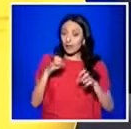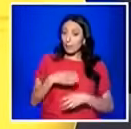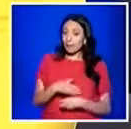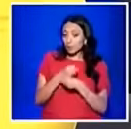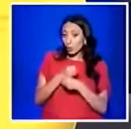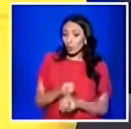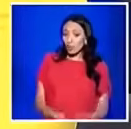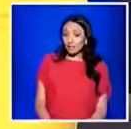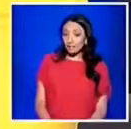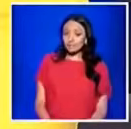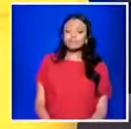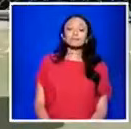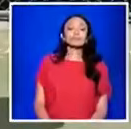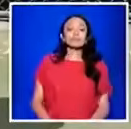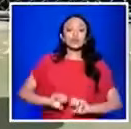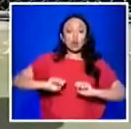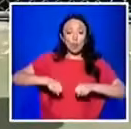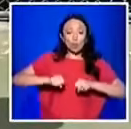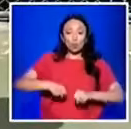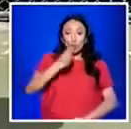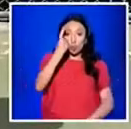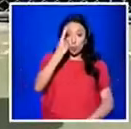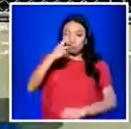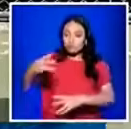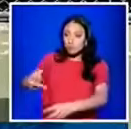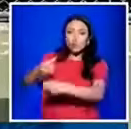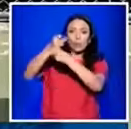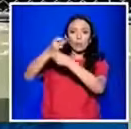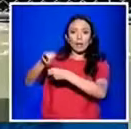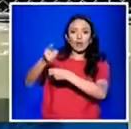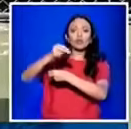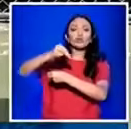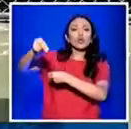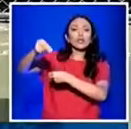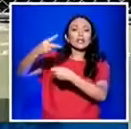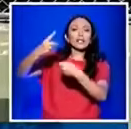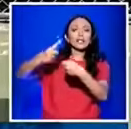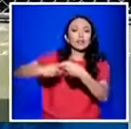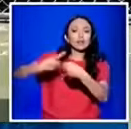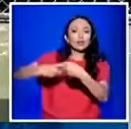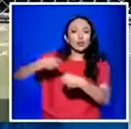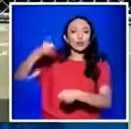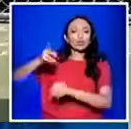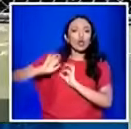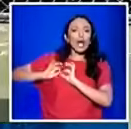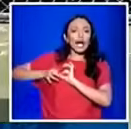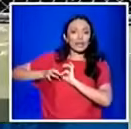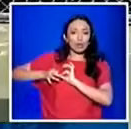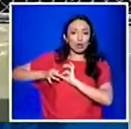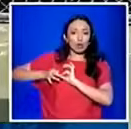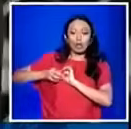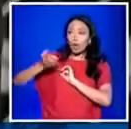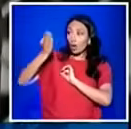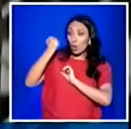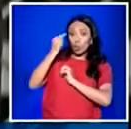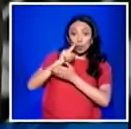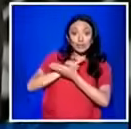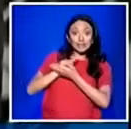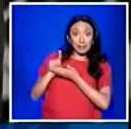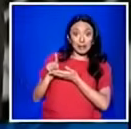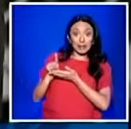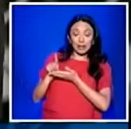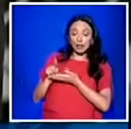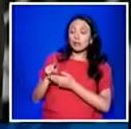Una motocicleta fue recuperada en la parroquia Calderón, en el norte de Quito. El vehículo que había sido robado hace una semana era conducido por